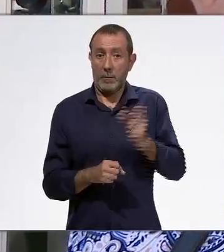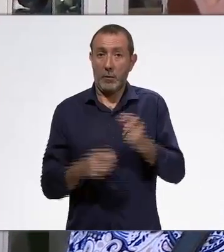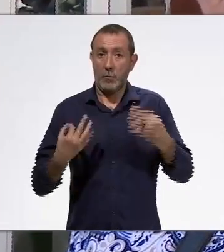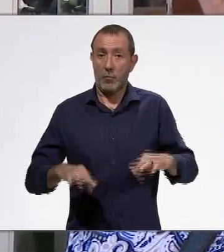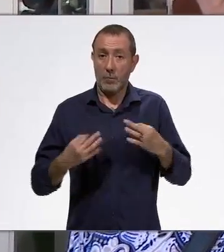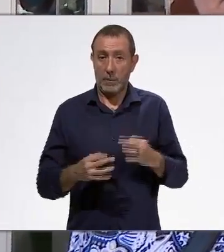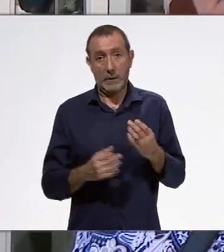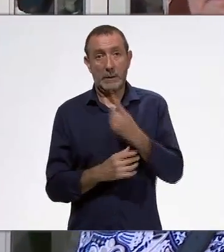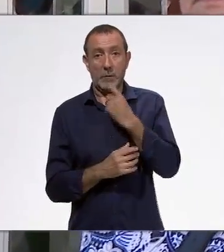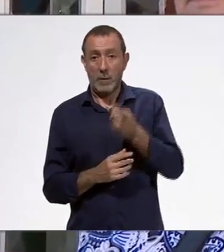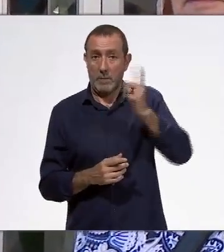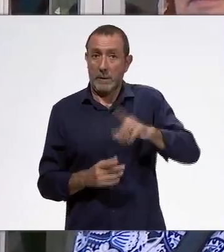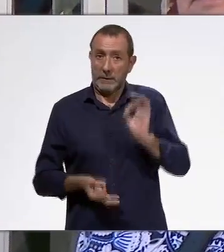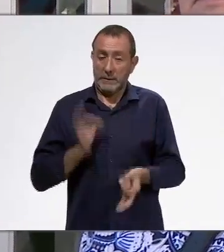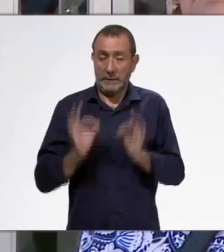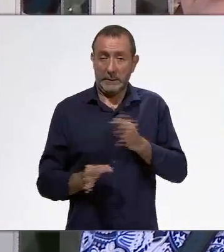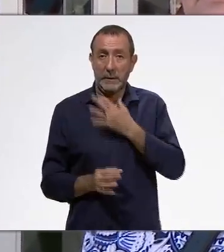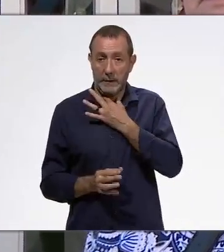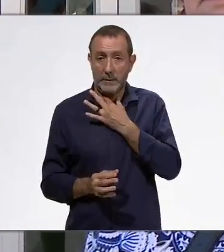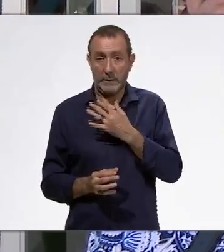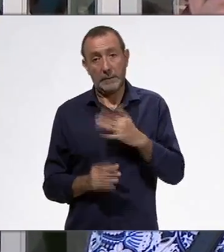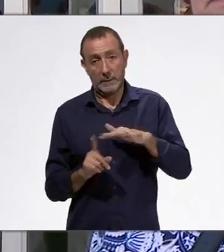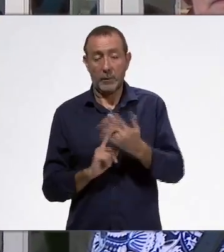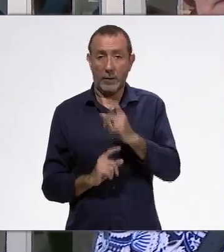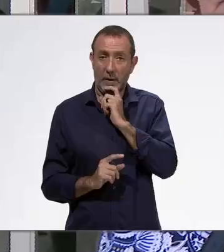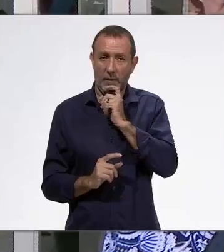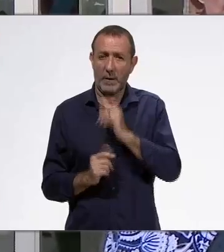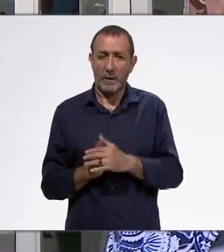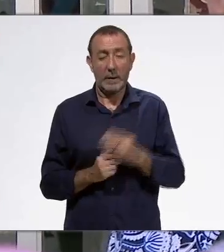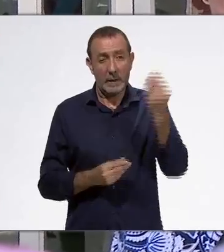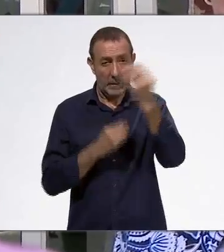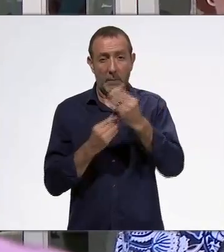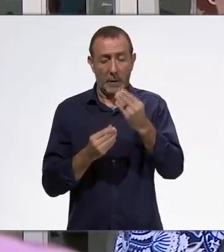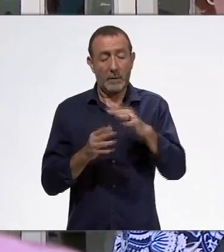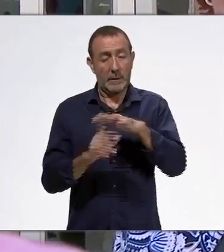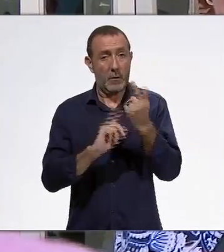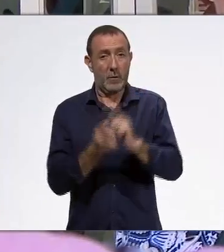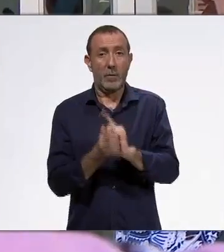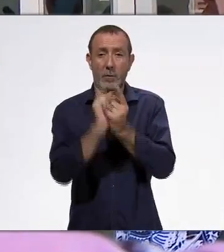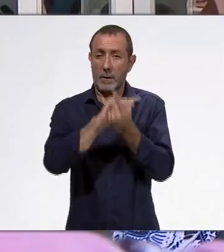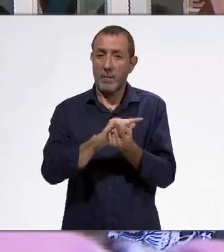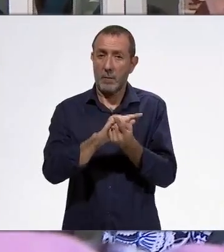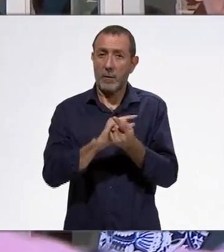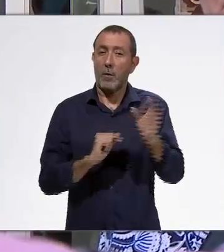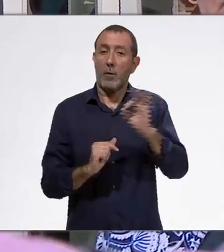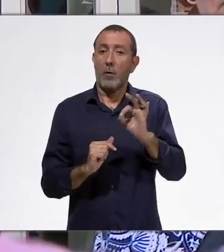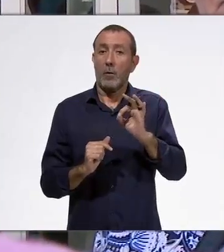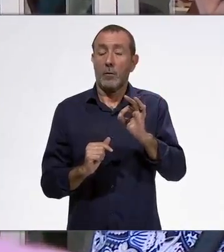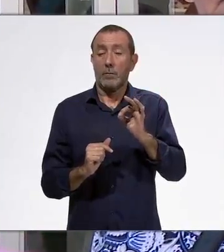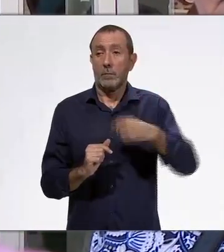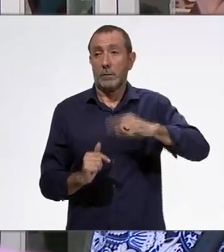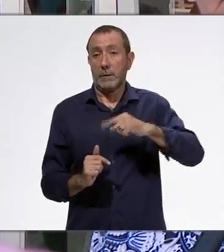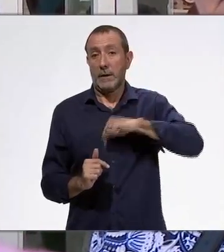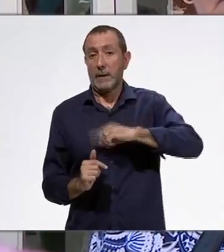y nos cuesta llegar a fin de mes la verdad Entonces Esperemos que la cosa por cambio o tengamos lo suficiente